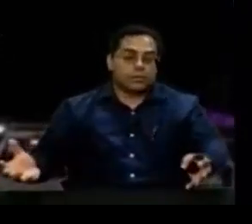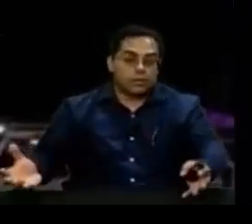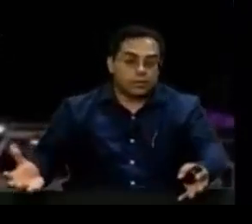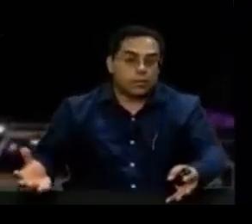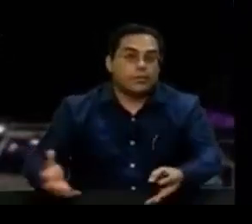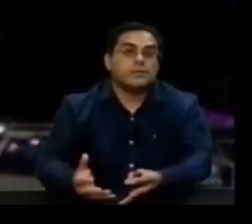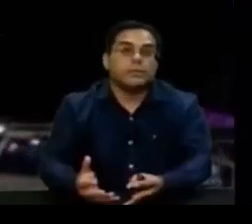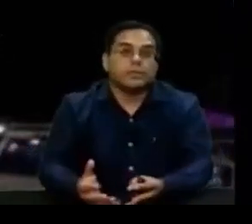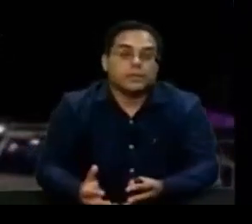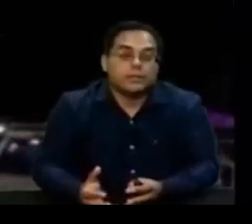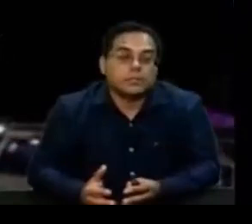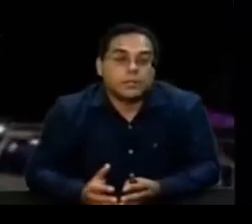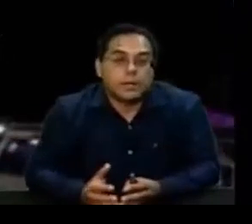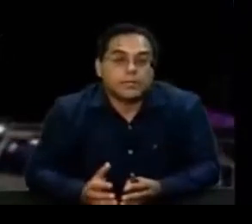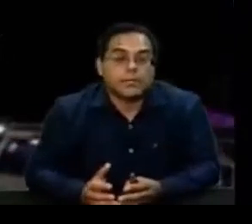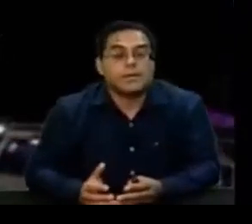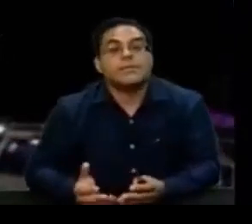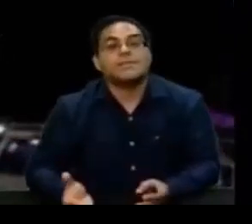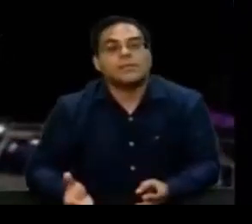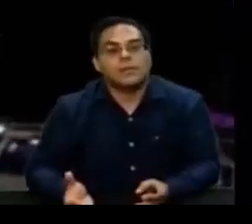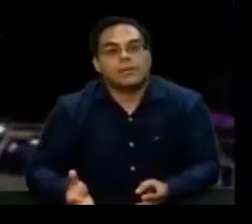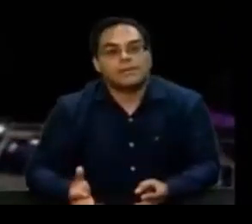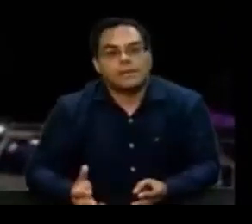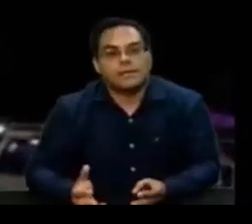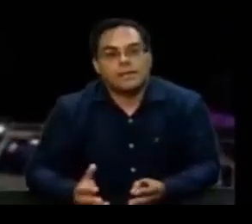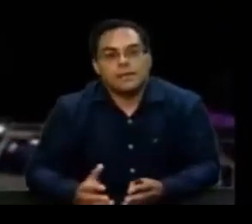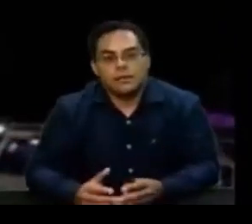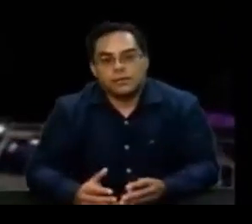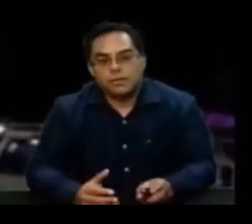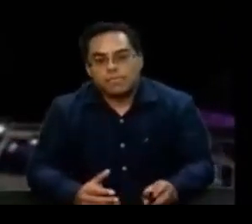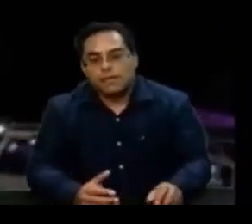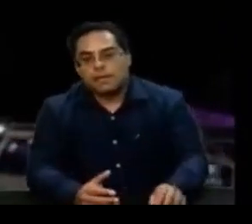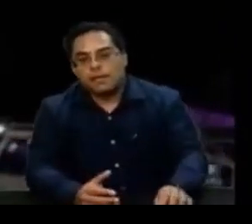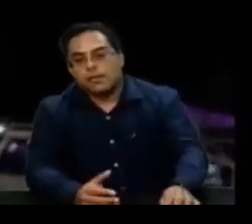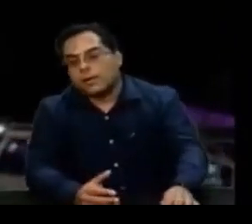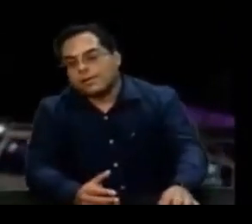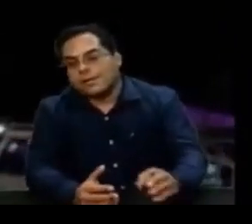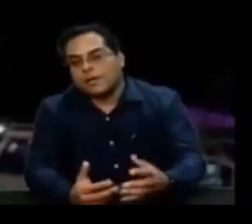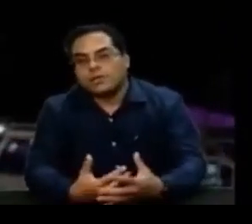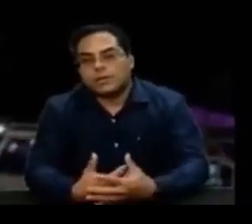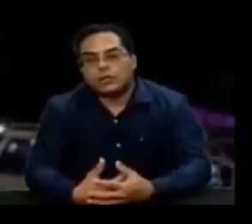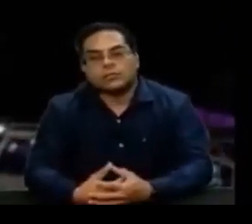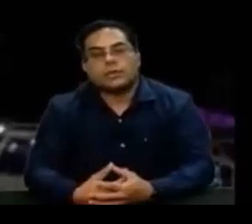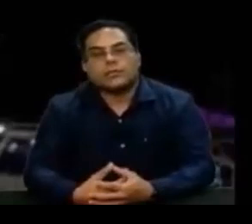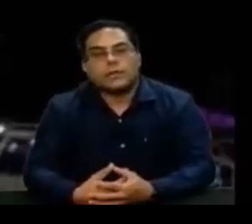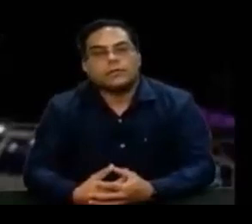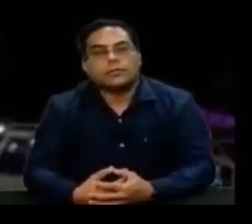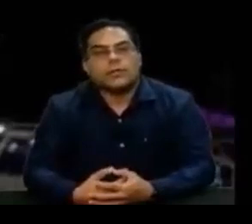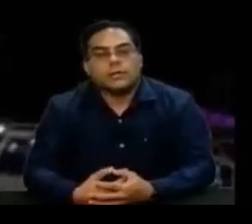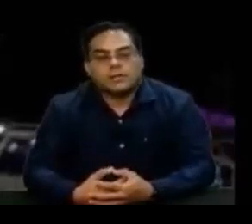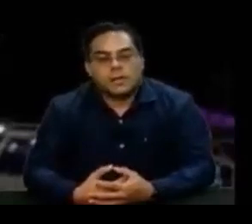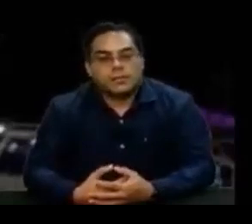entonces lo más importante de esto es trabajar para el beneficio del paciente, ¿no? No hay que ser egoísta con los